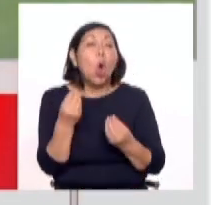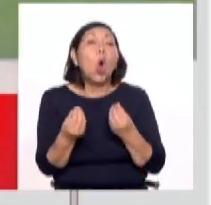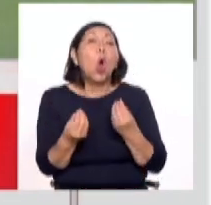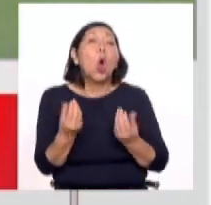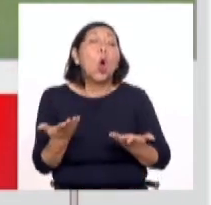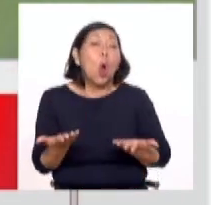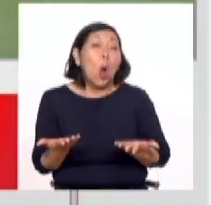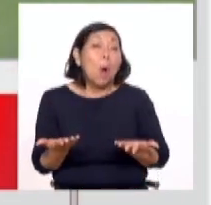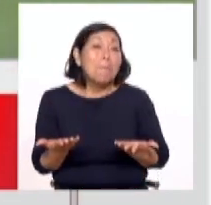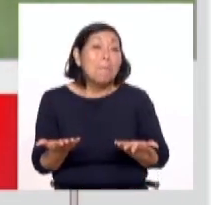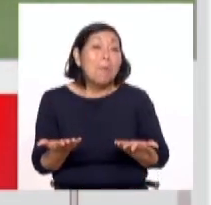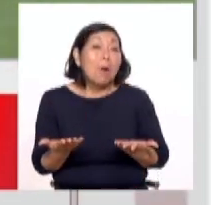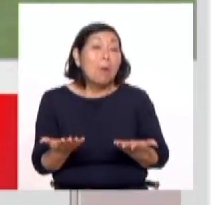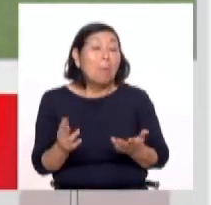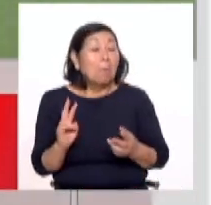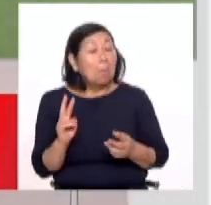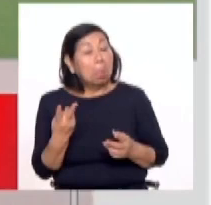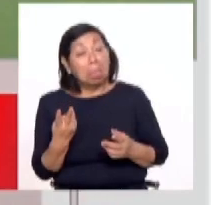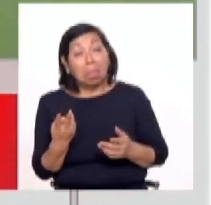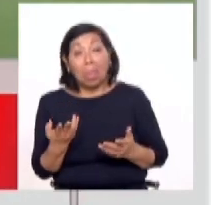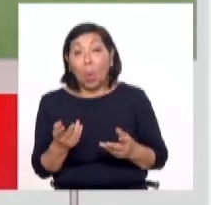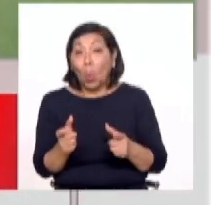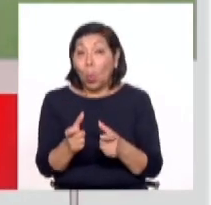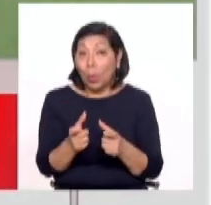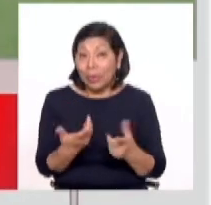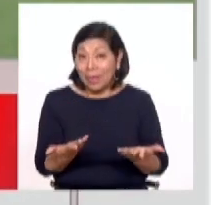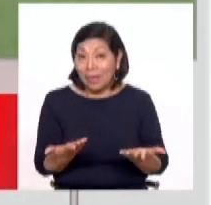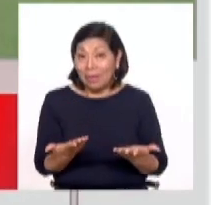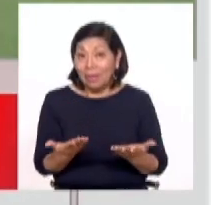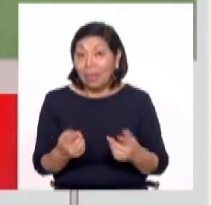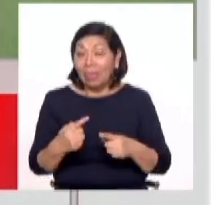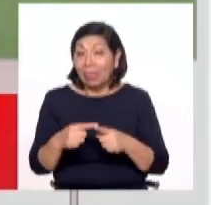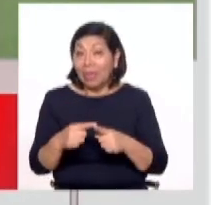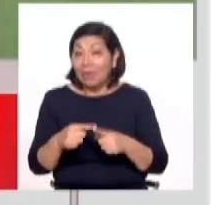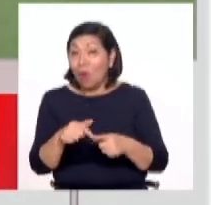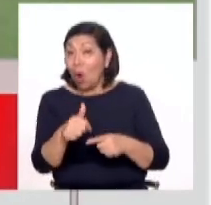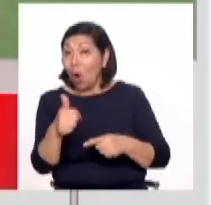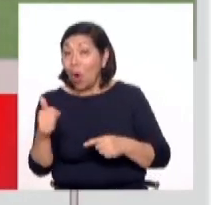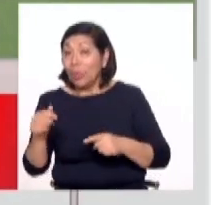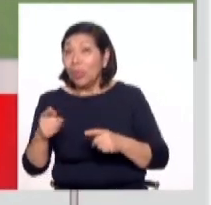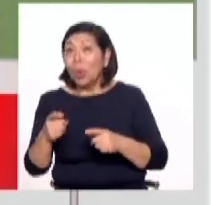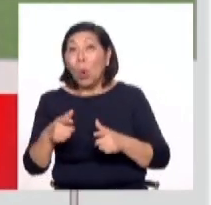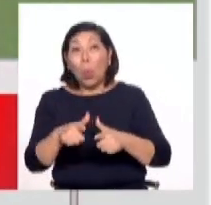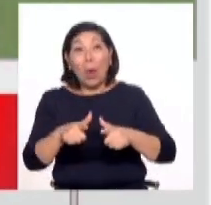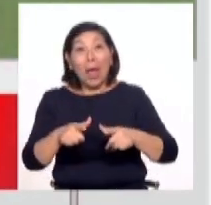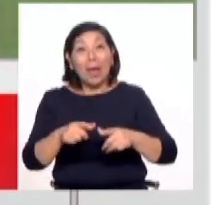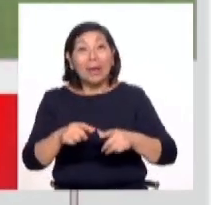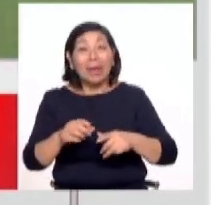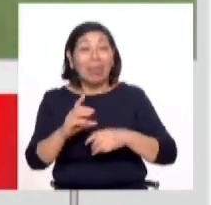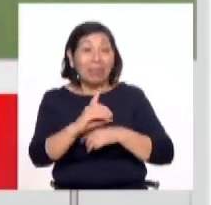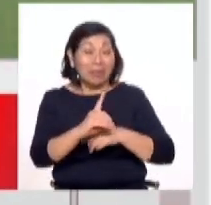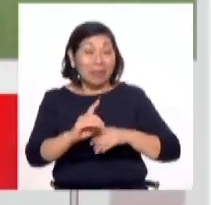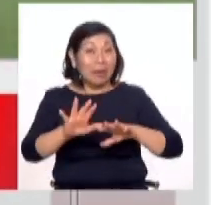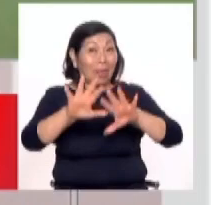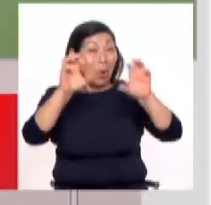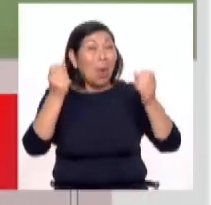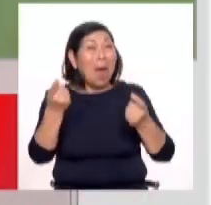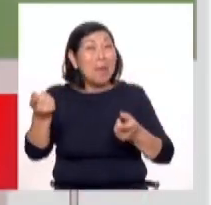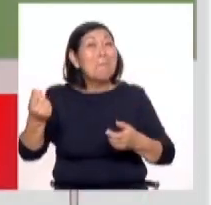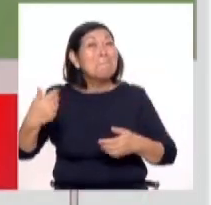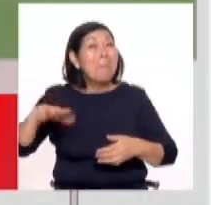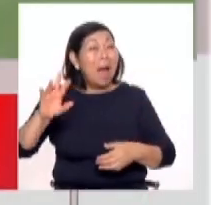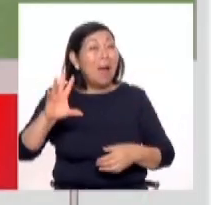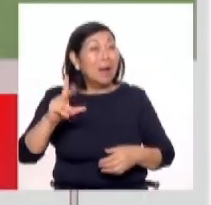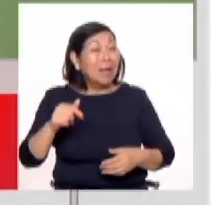que no se va a descuidar la seguridad, sobre todo en los distritos declarados en emergencia y que todavía prima la delincuencia? Muchas